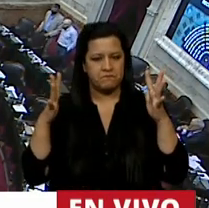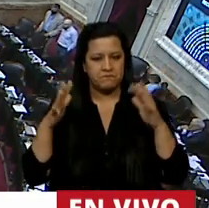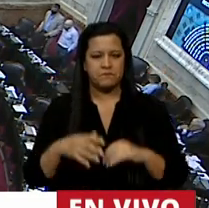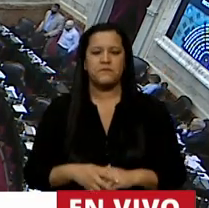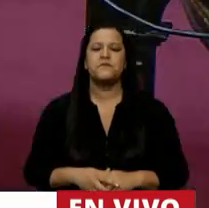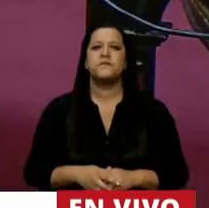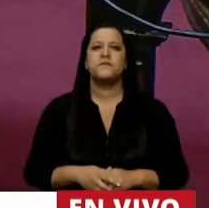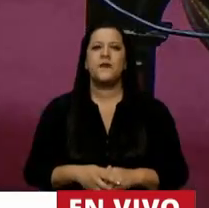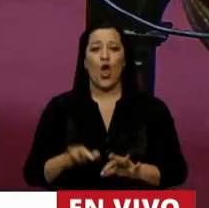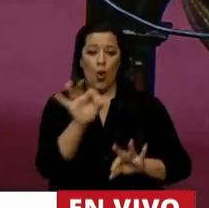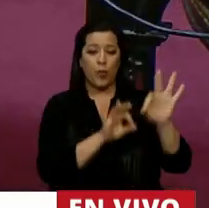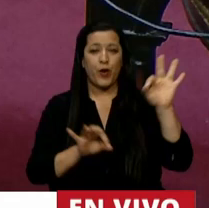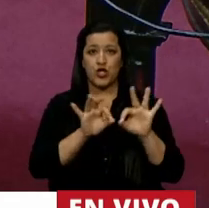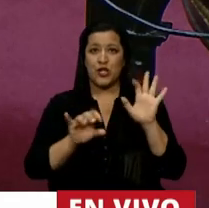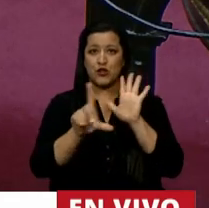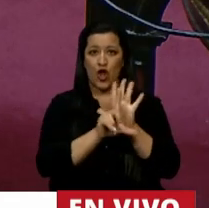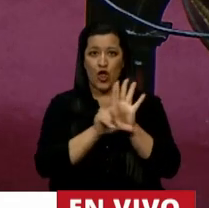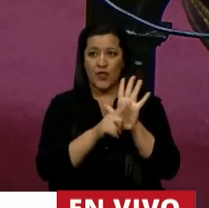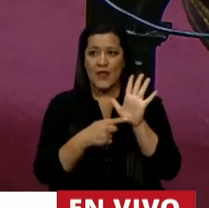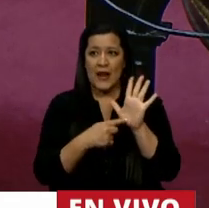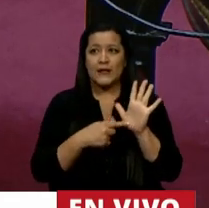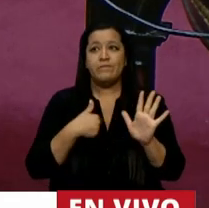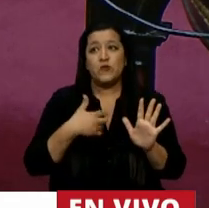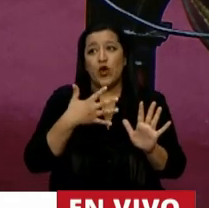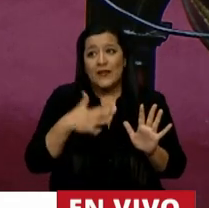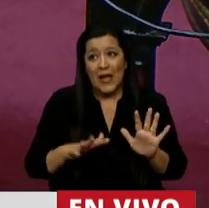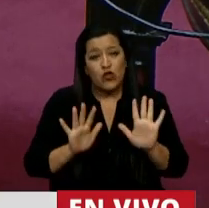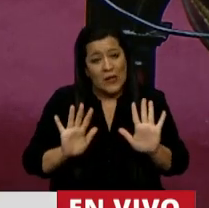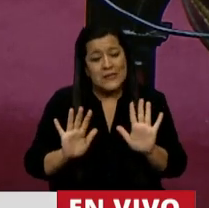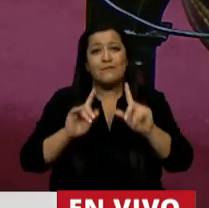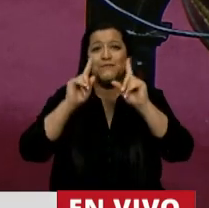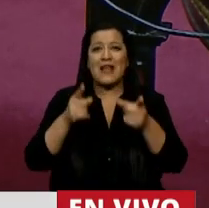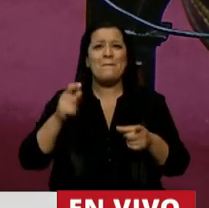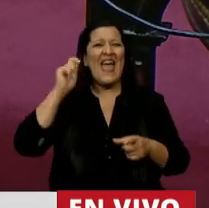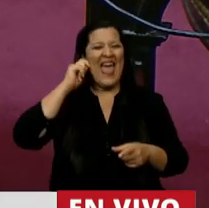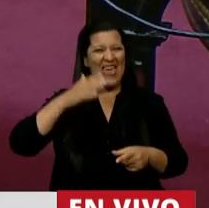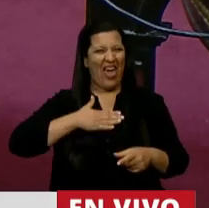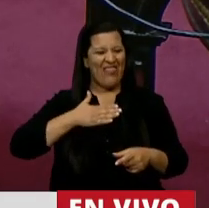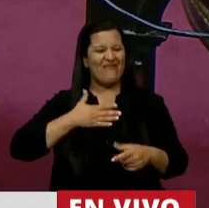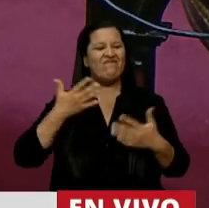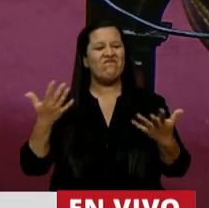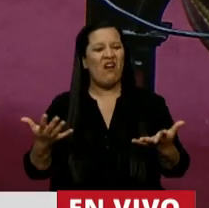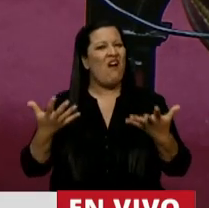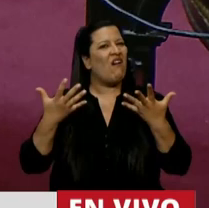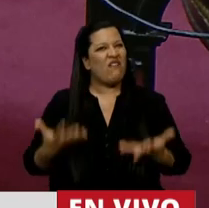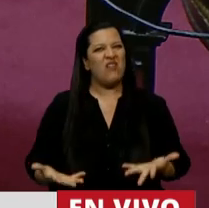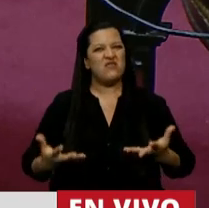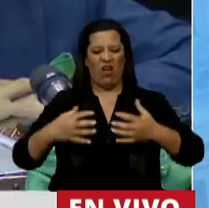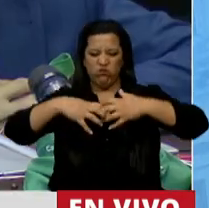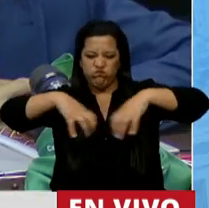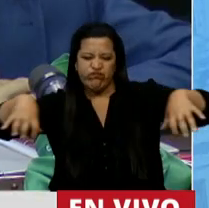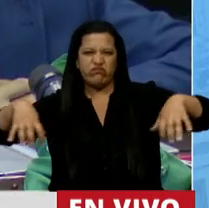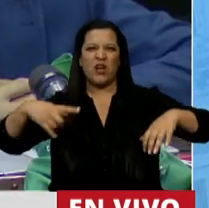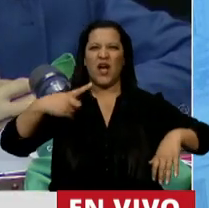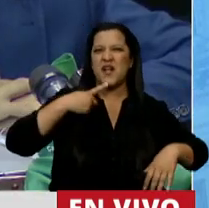Este proyecto de ley, presidente, a mi entender, porque también soy una generación que está cansado de las grietas, de los